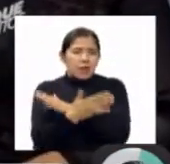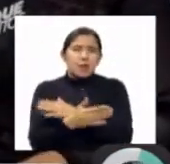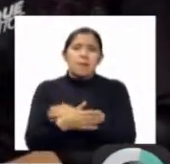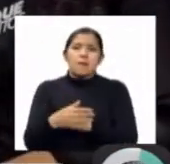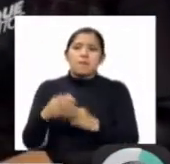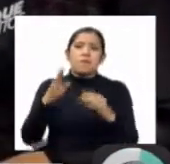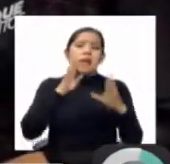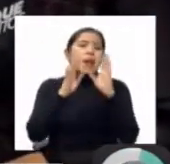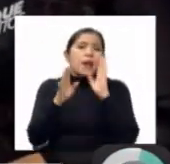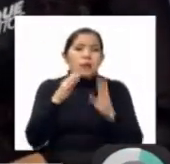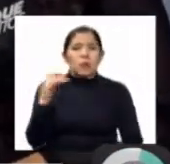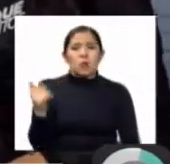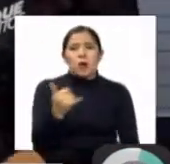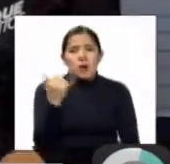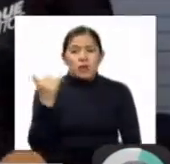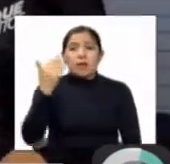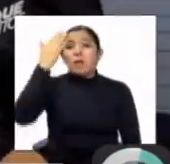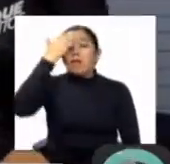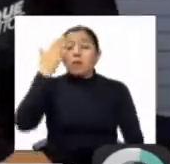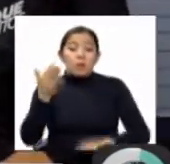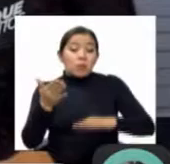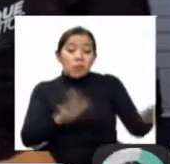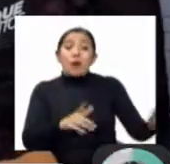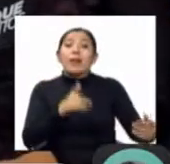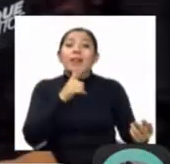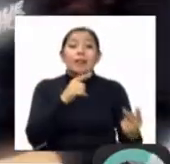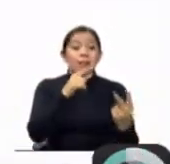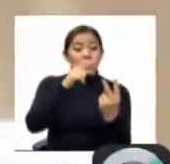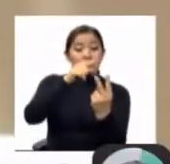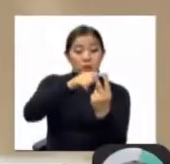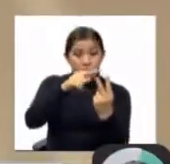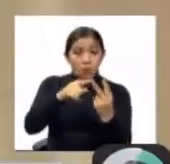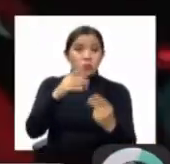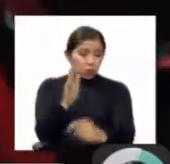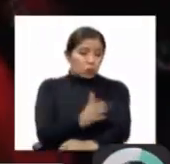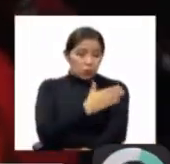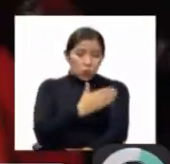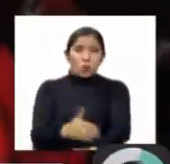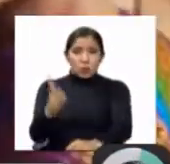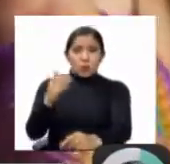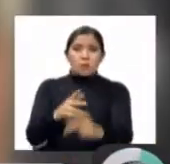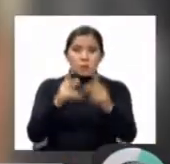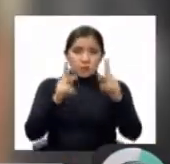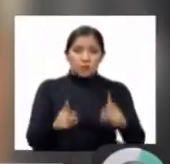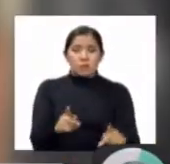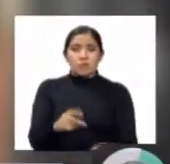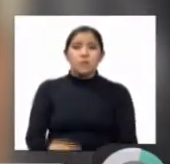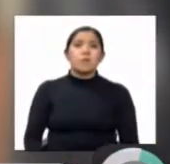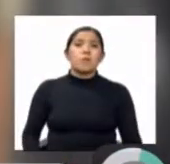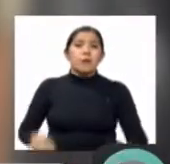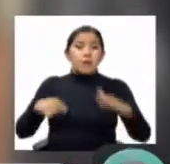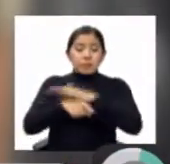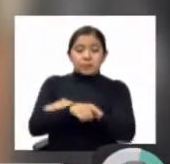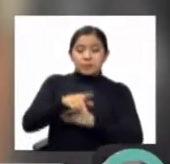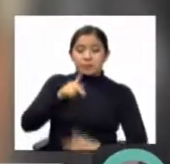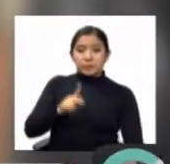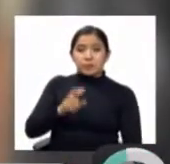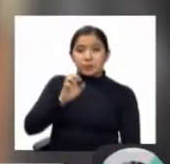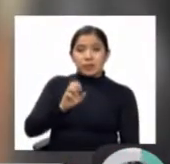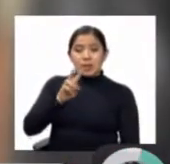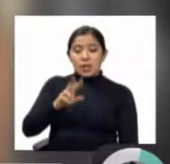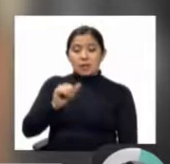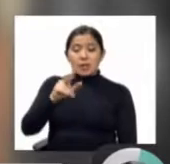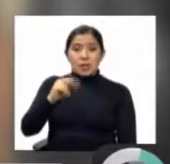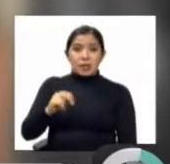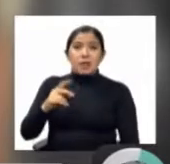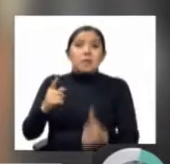sociales, ya que entre los que perdieron la vida están dos exponentes del mundo musical. Los asesinatos de Kevin Fred, quien es primer cantante de